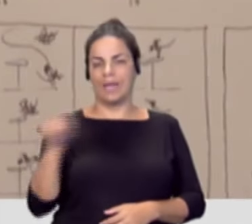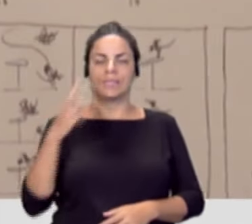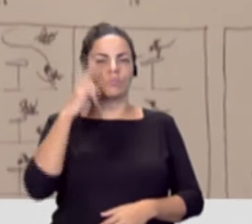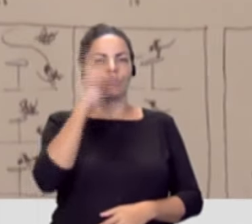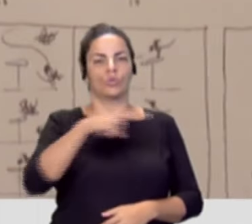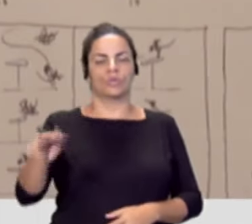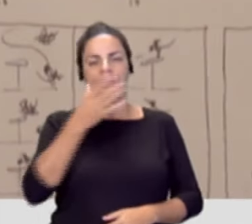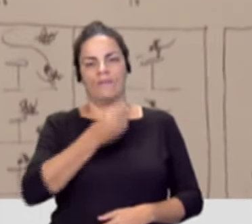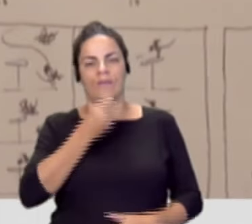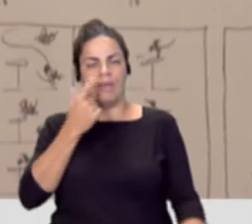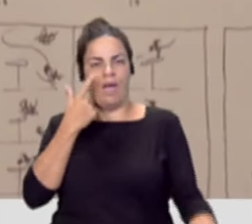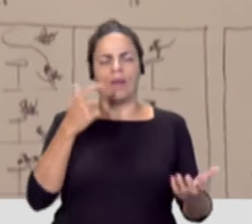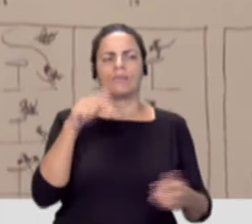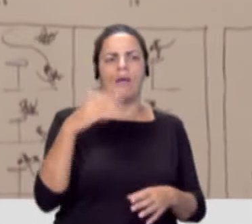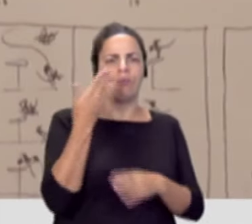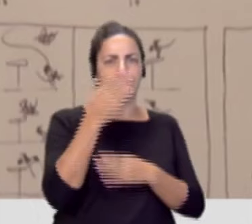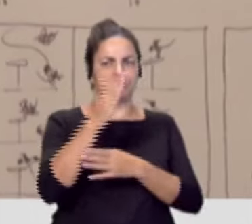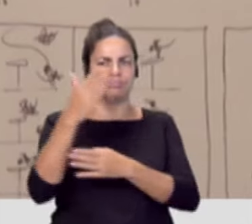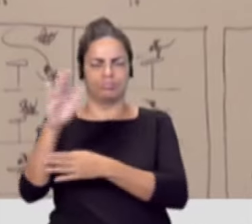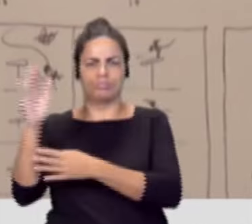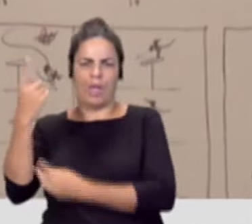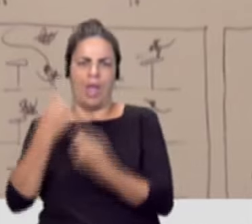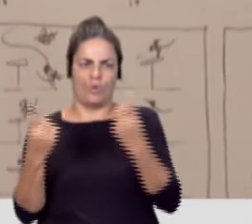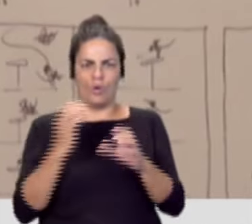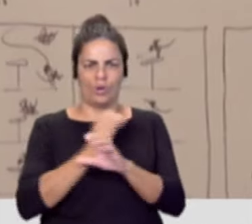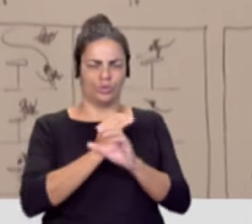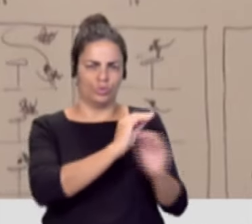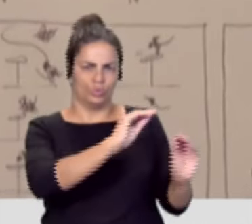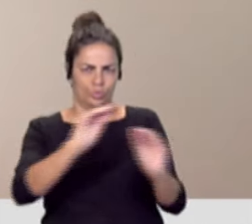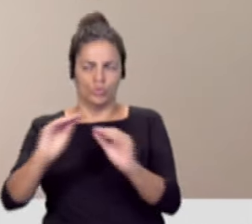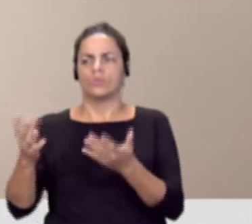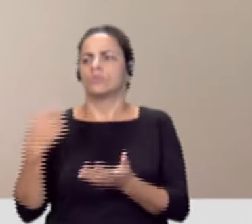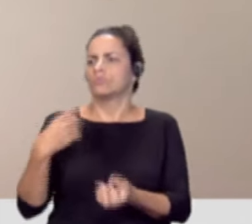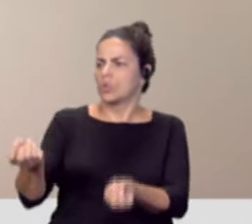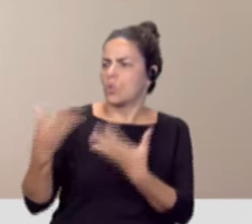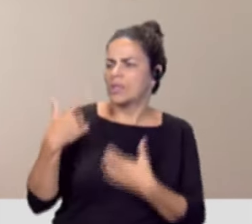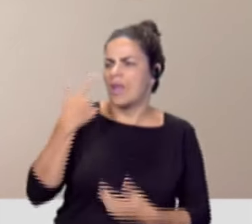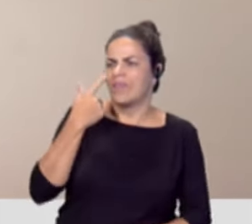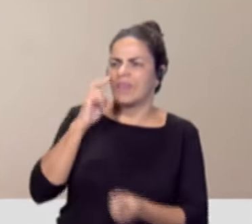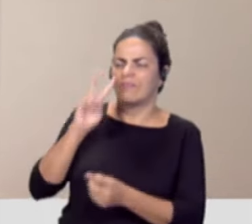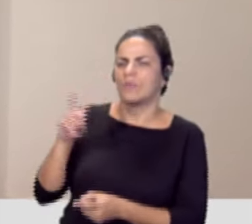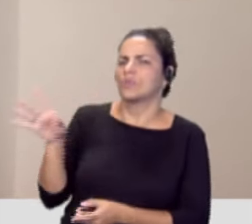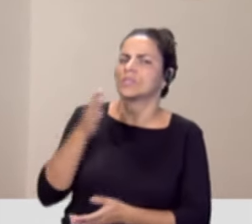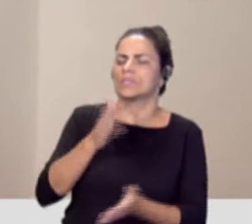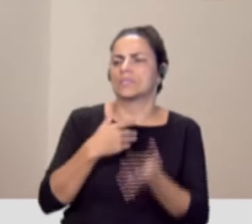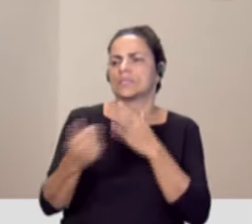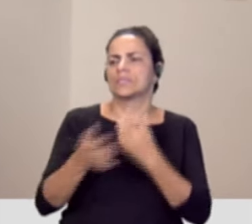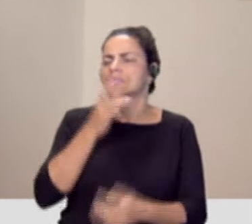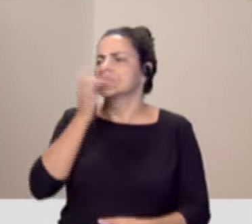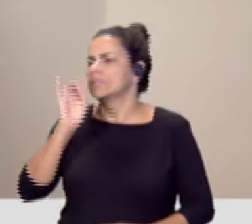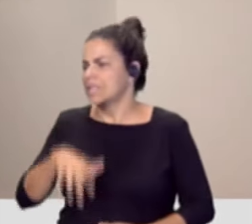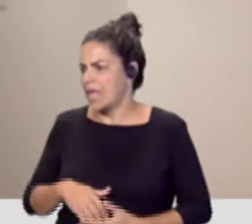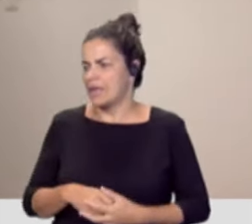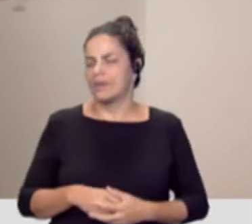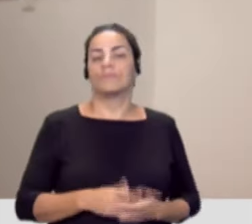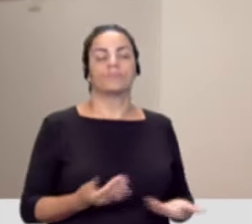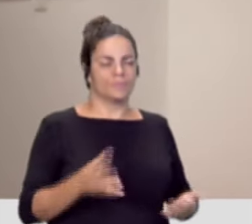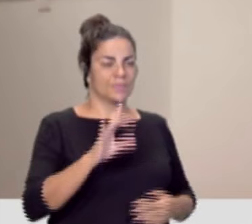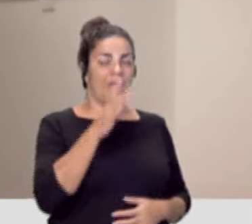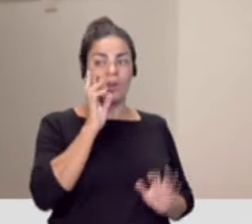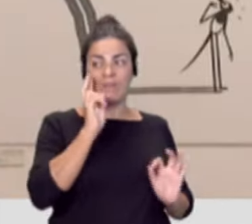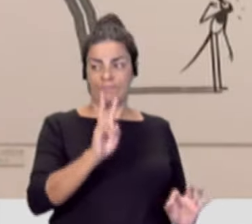se exponen algunas de esas obras. Si nos puedes ir contando pues de quiénes son las que estamos viendo. Sí, estamos viendo obra, en